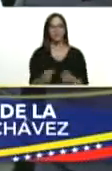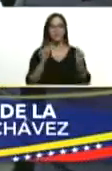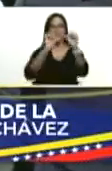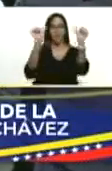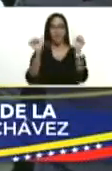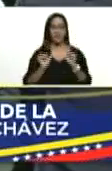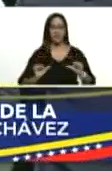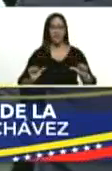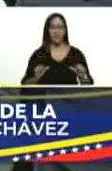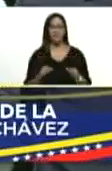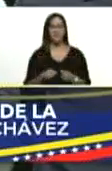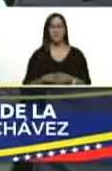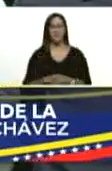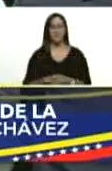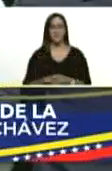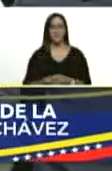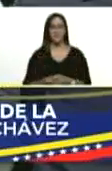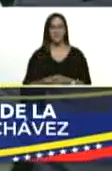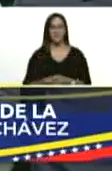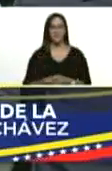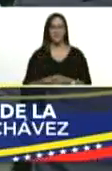artistas,